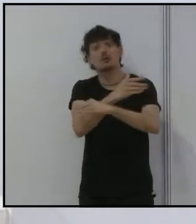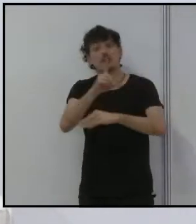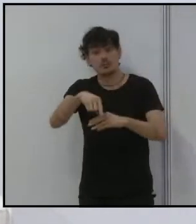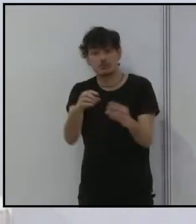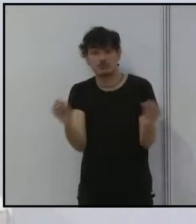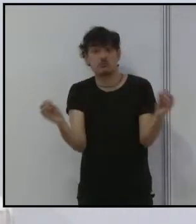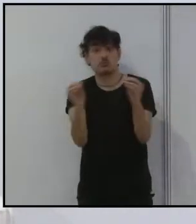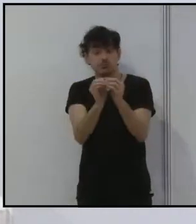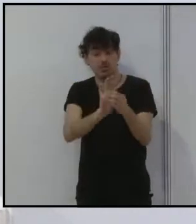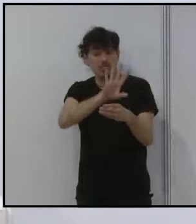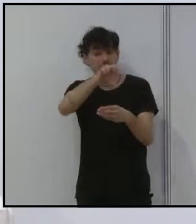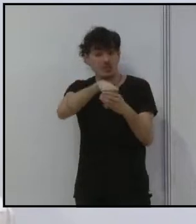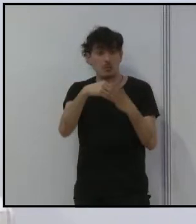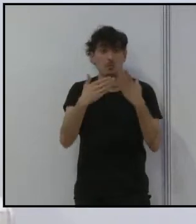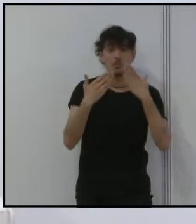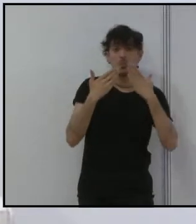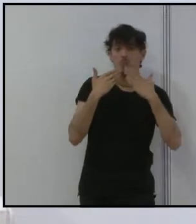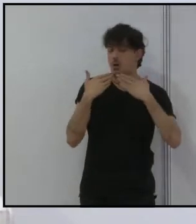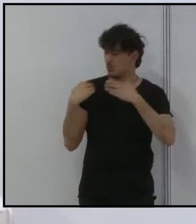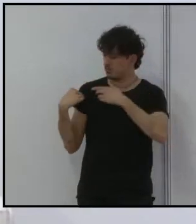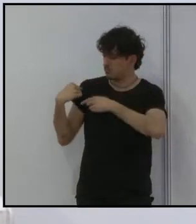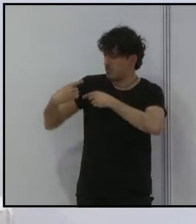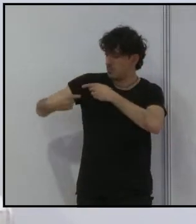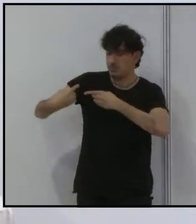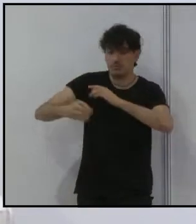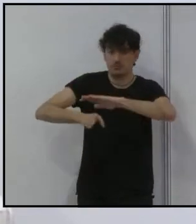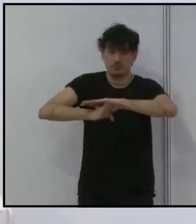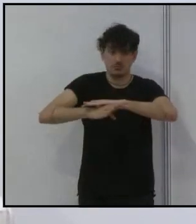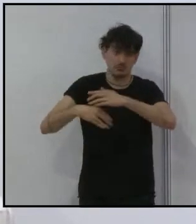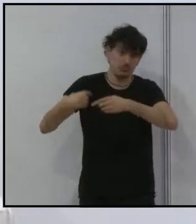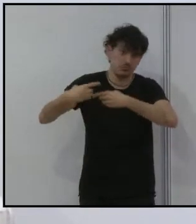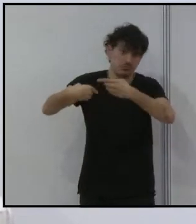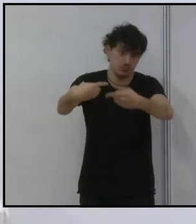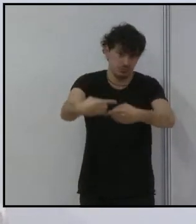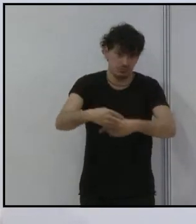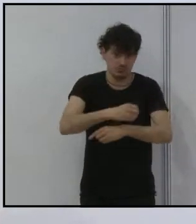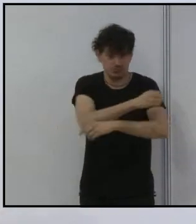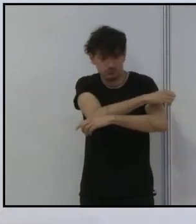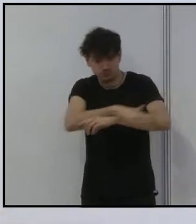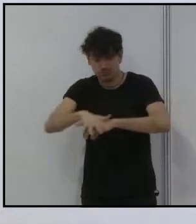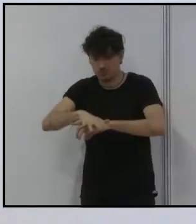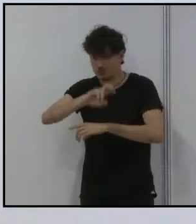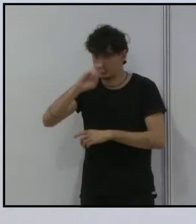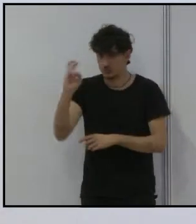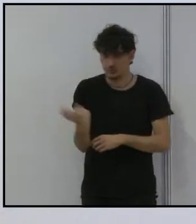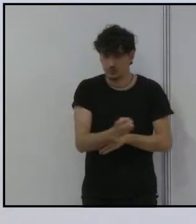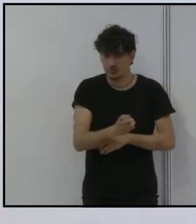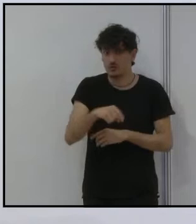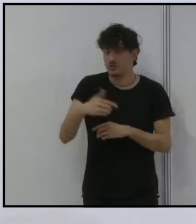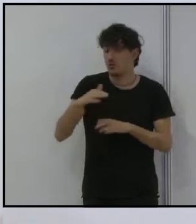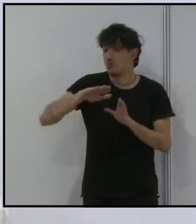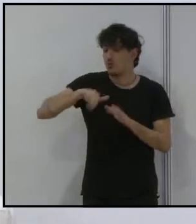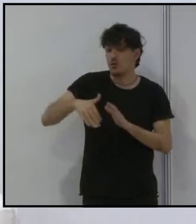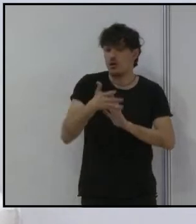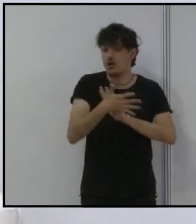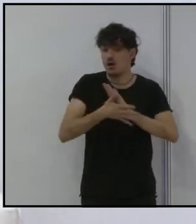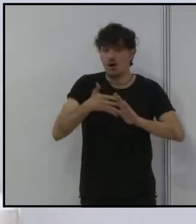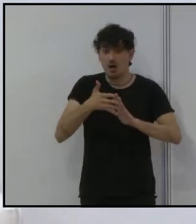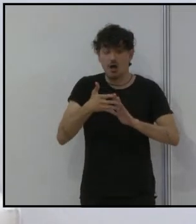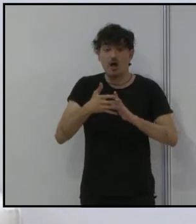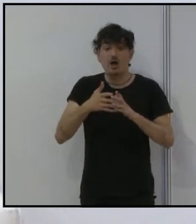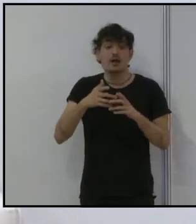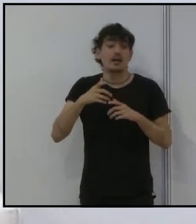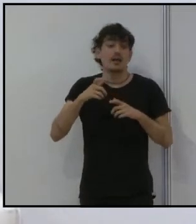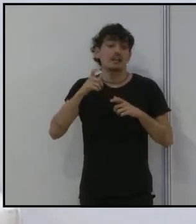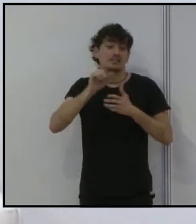que también es intergeneracional. En los últimos tiempos se ha hablado mucho del boom de las escritoras mujeres.